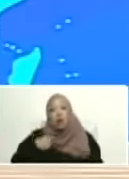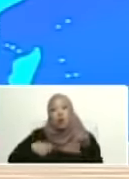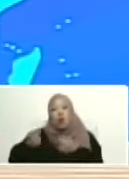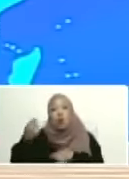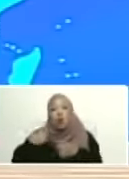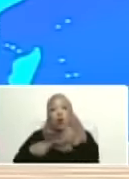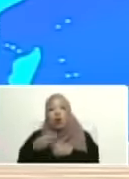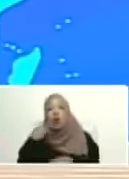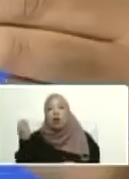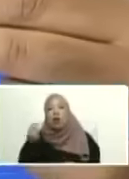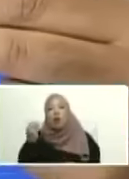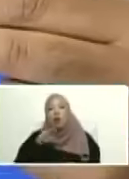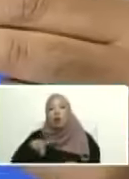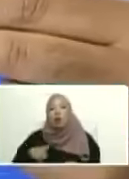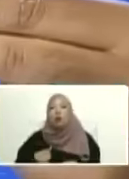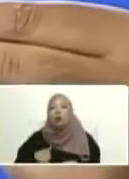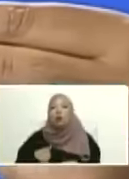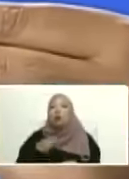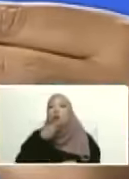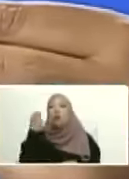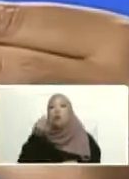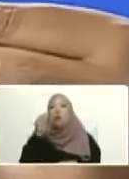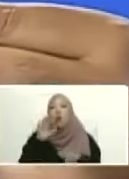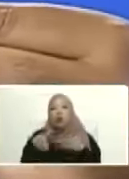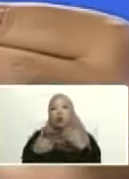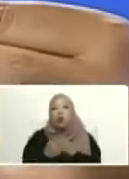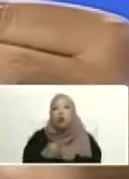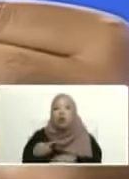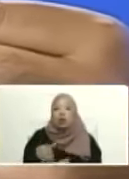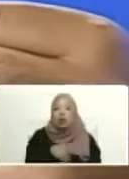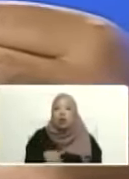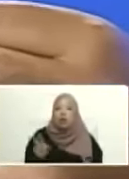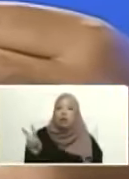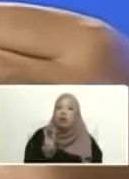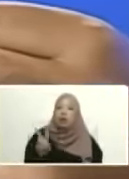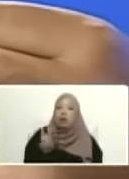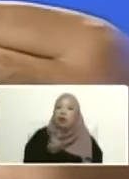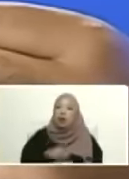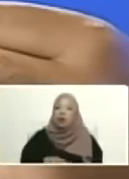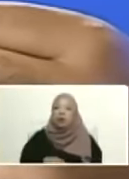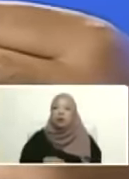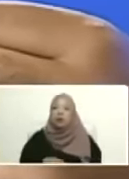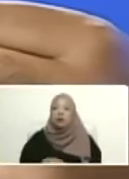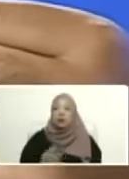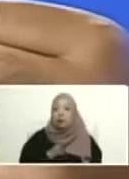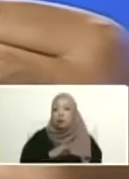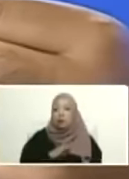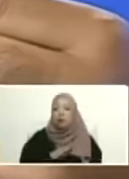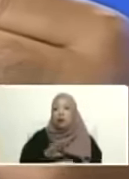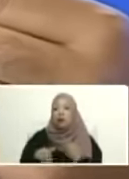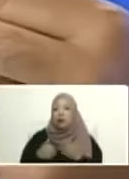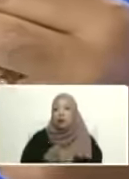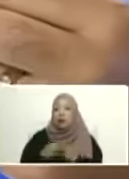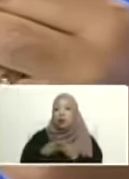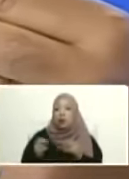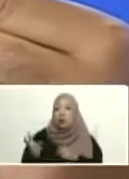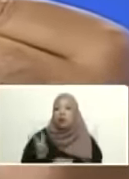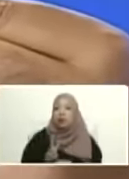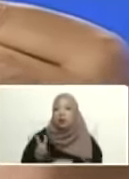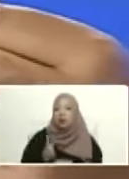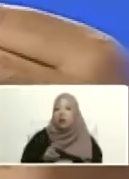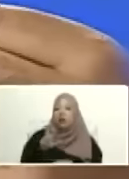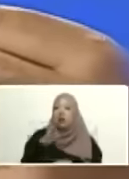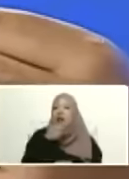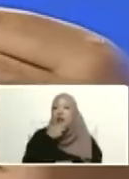juventud, nuestras muchachas y muchachos en todas las calles de Venezuela. El Esequibo es nuestro, Venezuela todo. 3